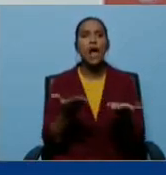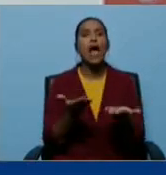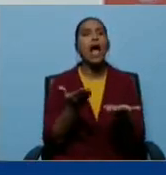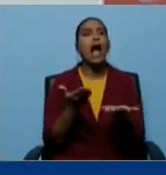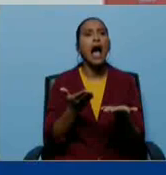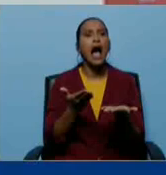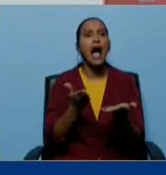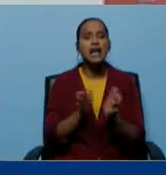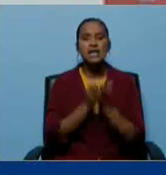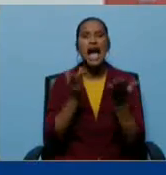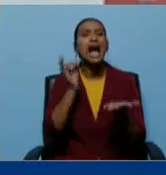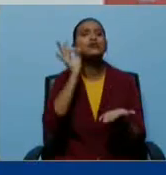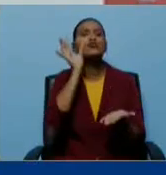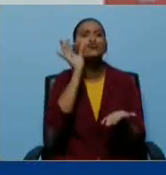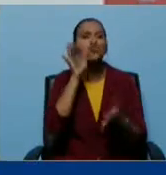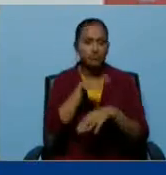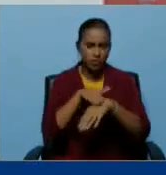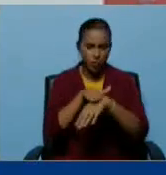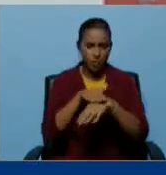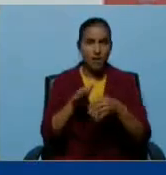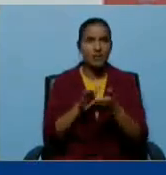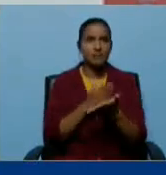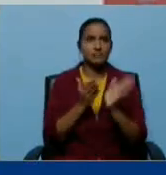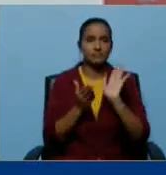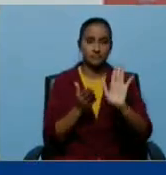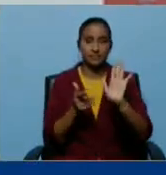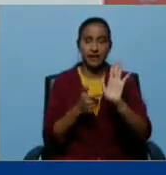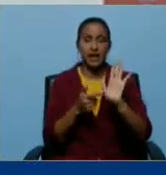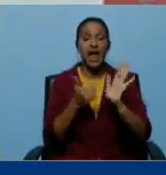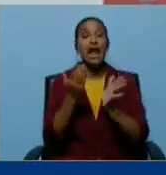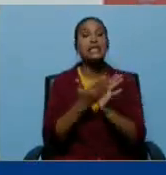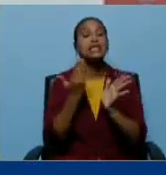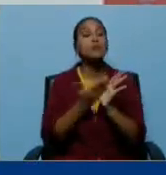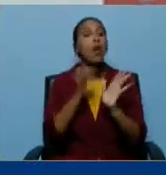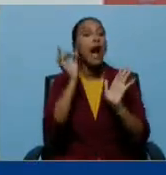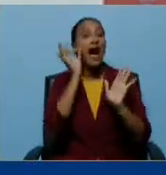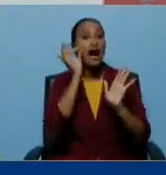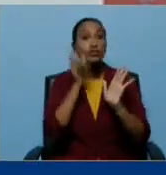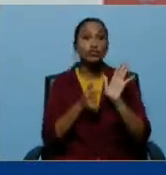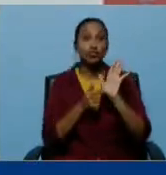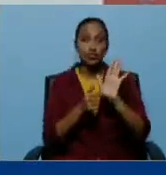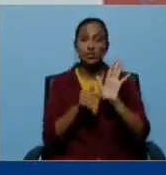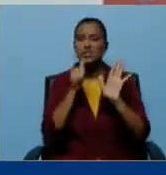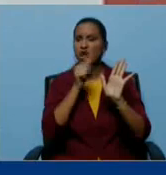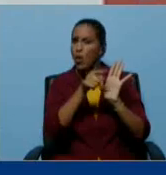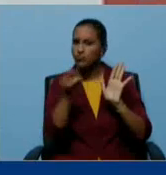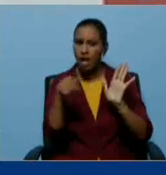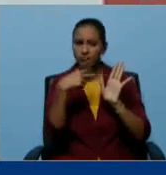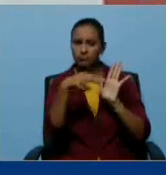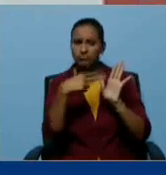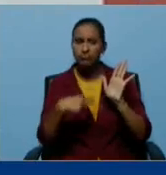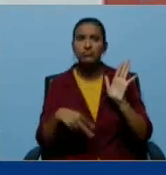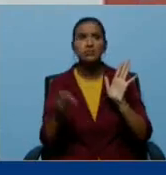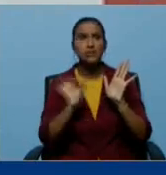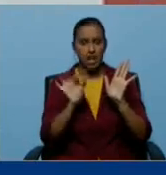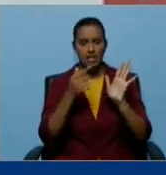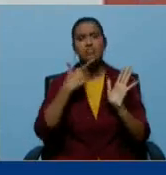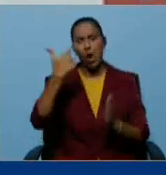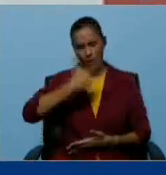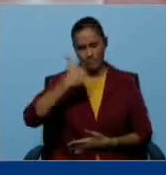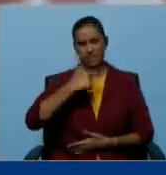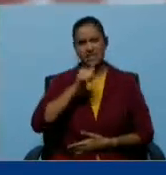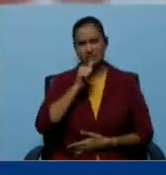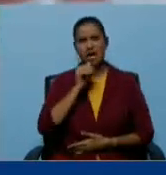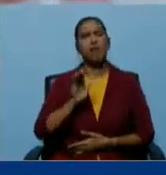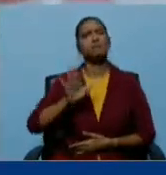azul. Aquí está el libro azul. ¿Quiénes de ustedes no se han leído el libro azul? Levanten la mano con sinceridad,